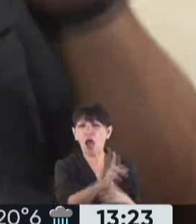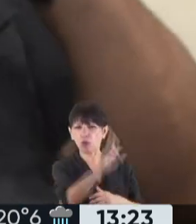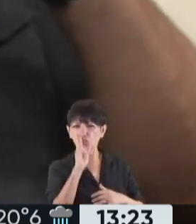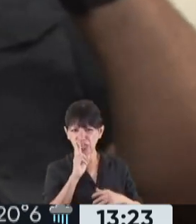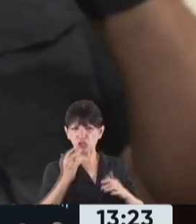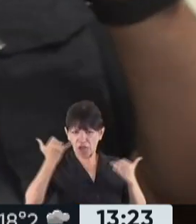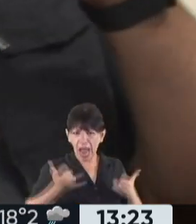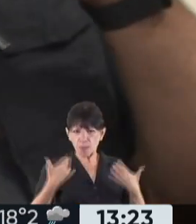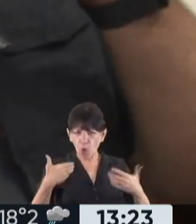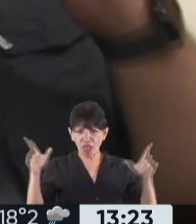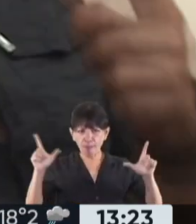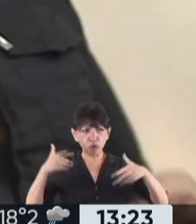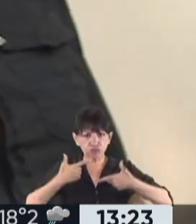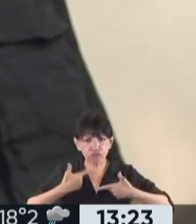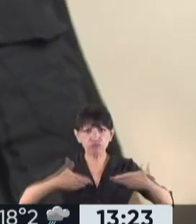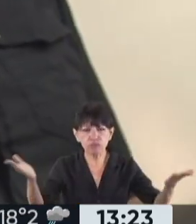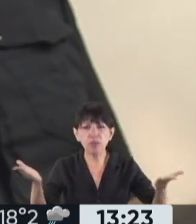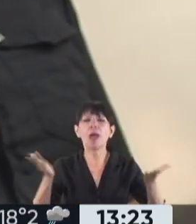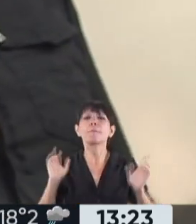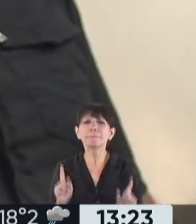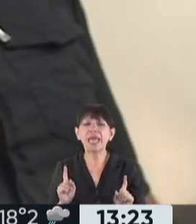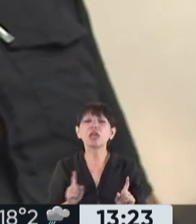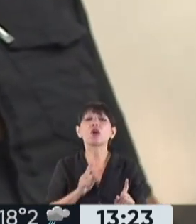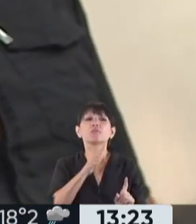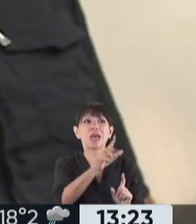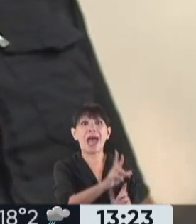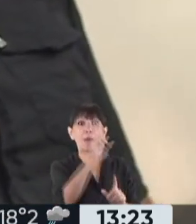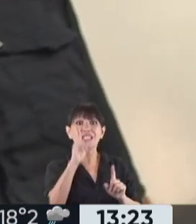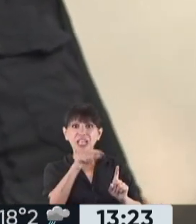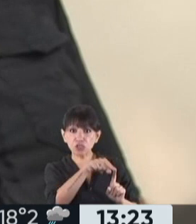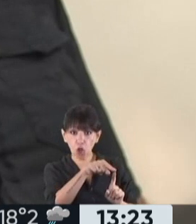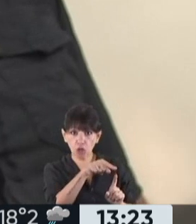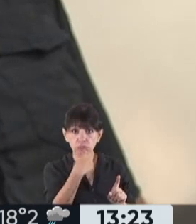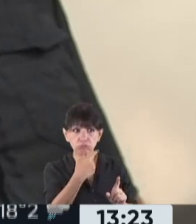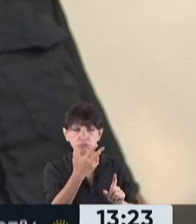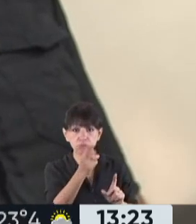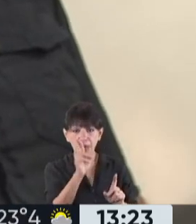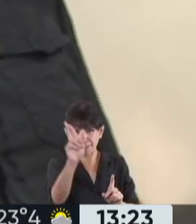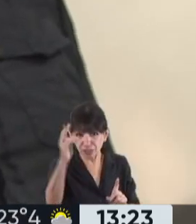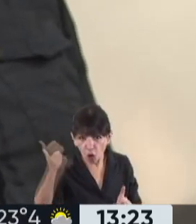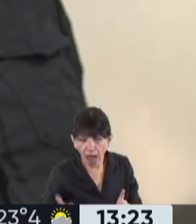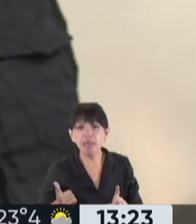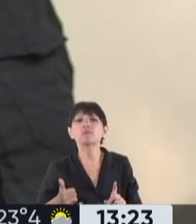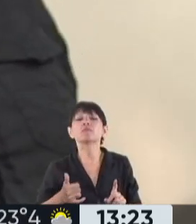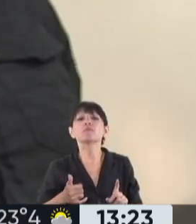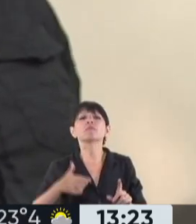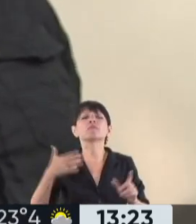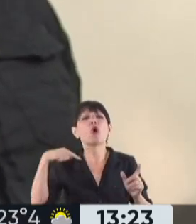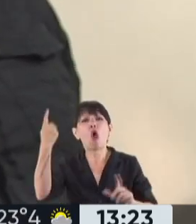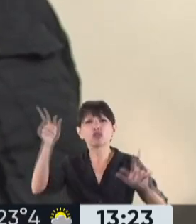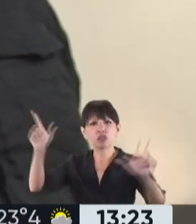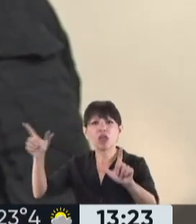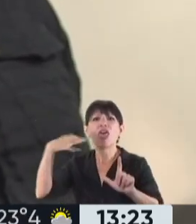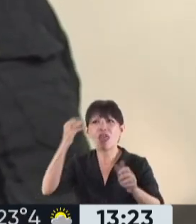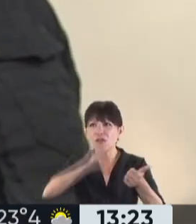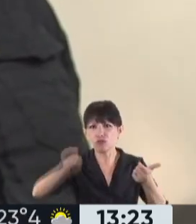y esa habilitación obliga a las empresas cable operadoras a subir a nuestro canal, a sus grillas, en nuestra zona de incidencia,